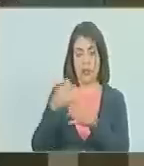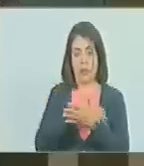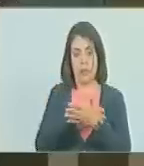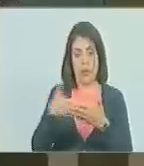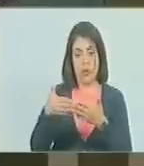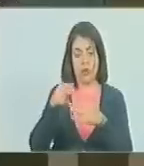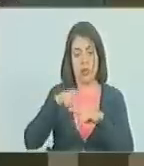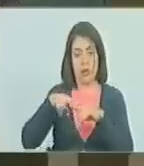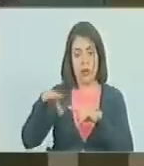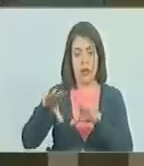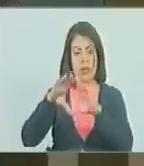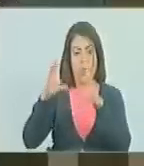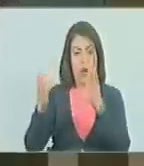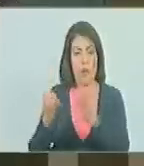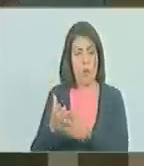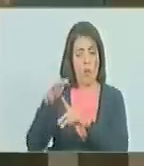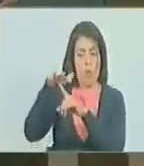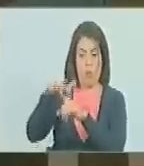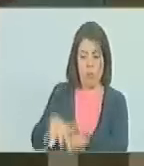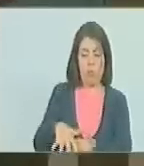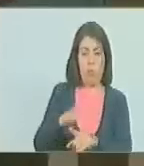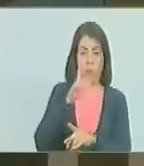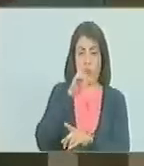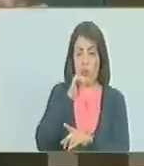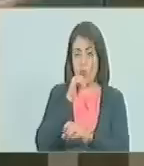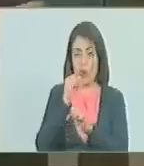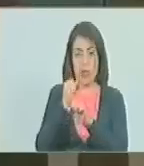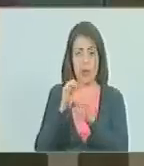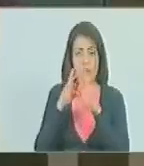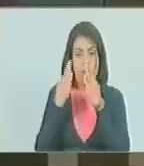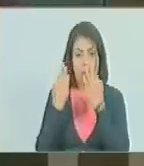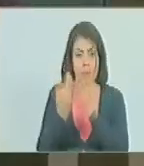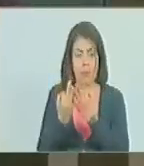mundo sean explotados, no tengan una familia o